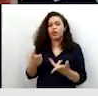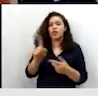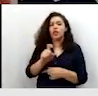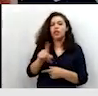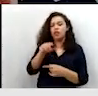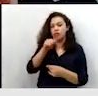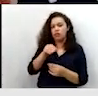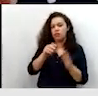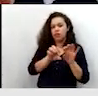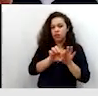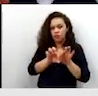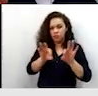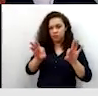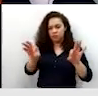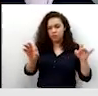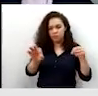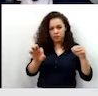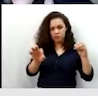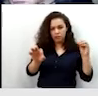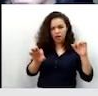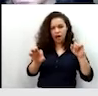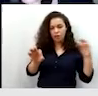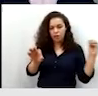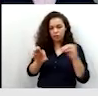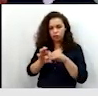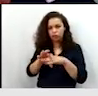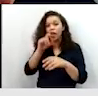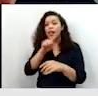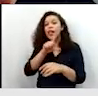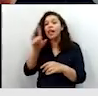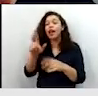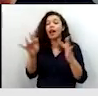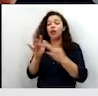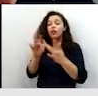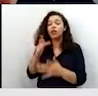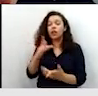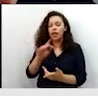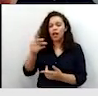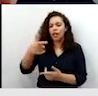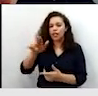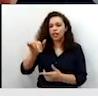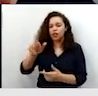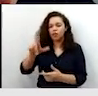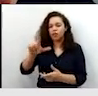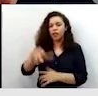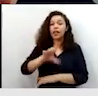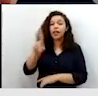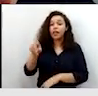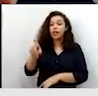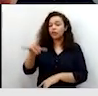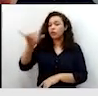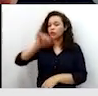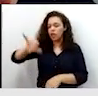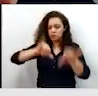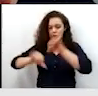la que les había comentado, que es la red hidráulica, y el agua purificada. Es aquella que ya fue sometida mediante un tratamiento